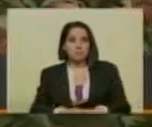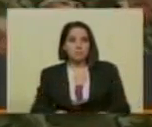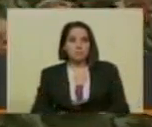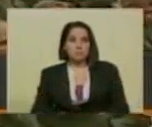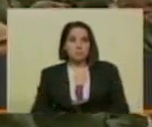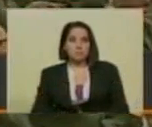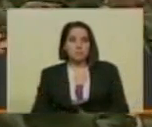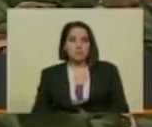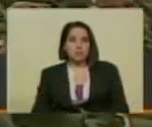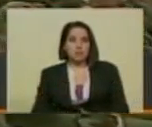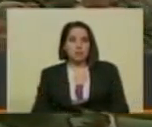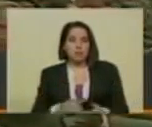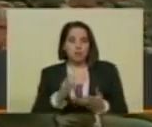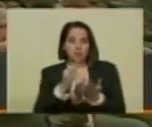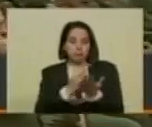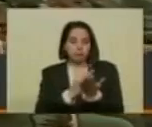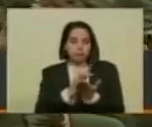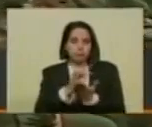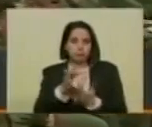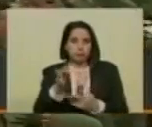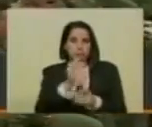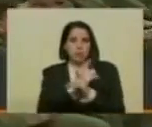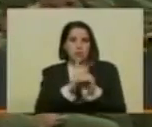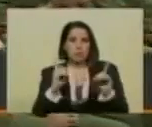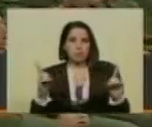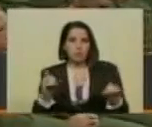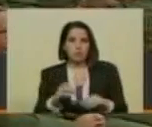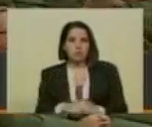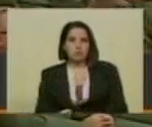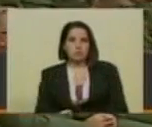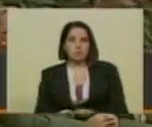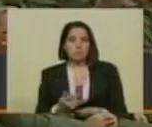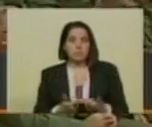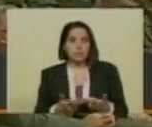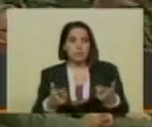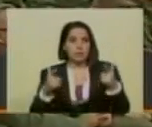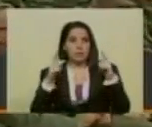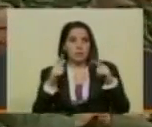por la vía de la democracia, de la libertad,